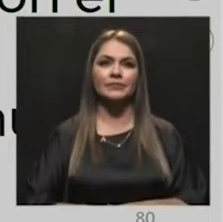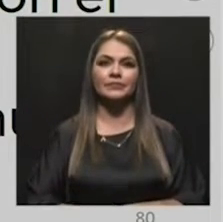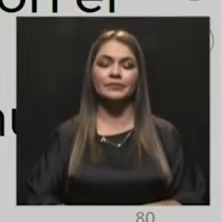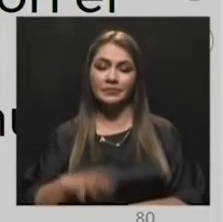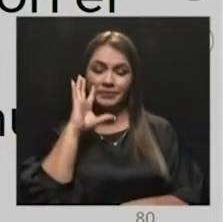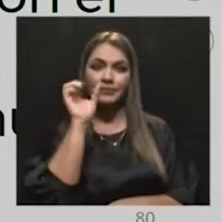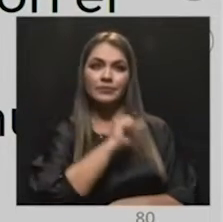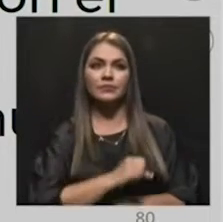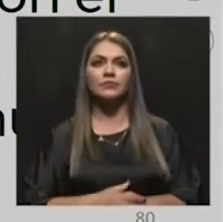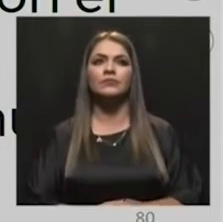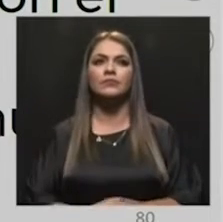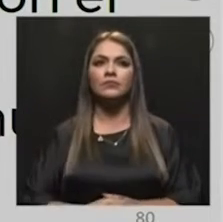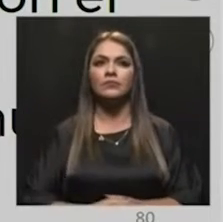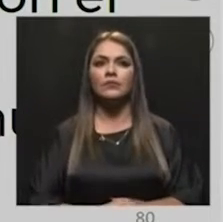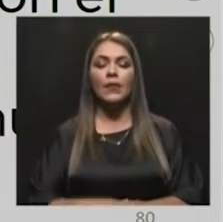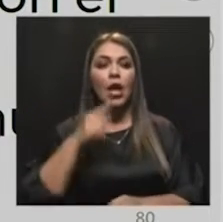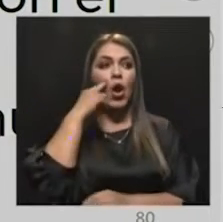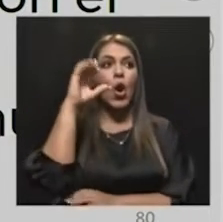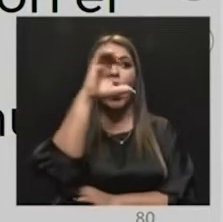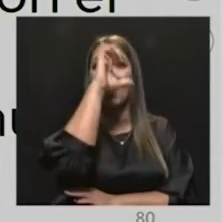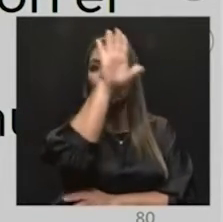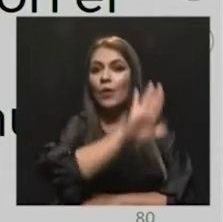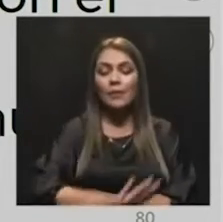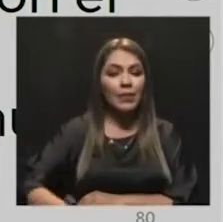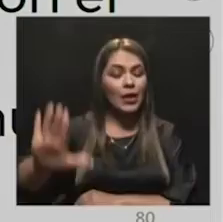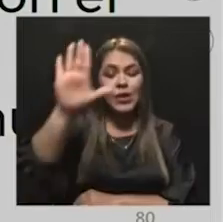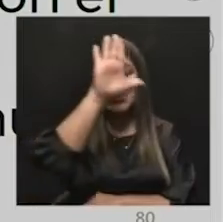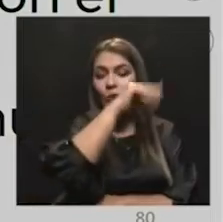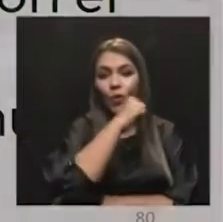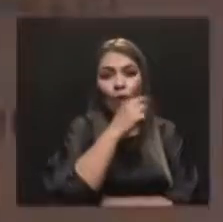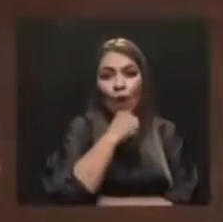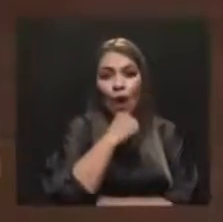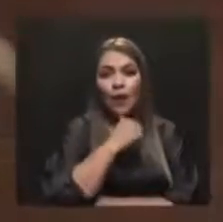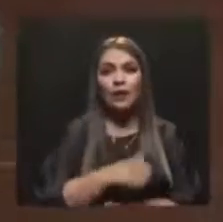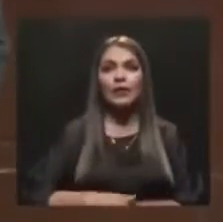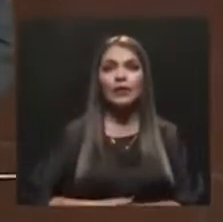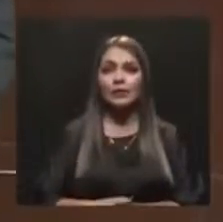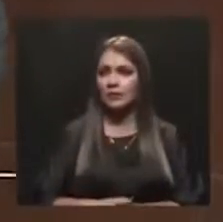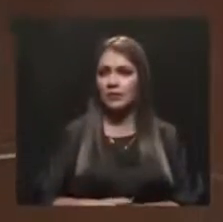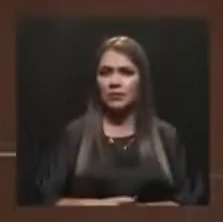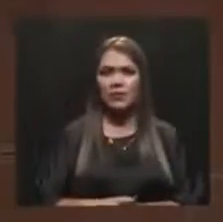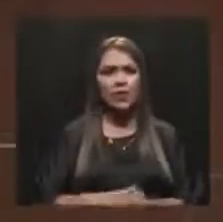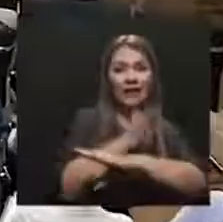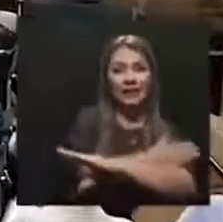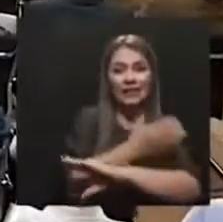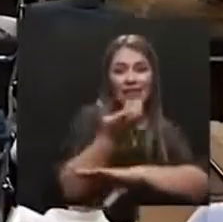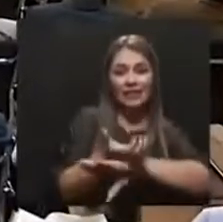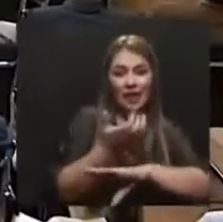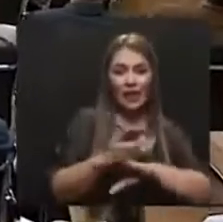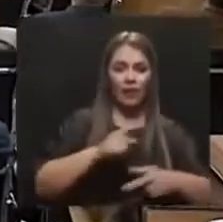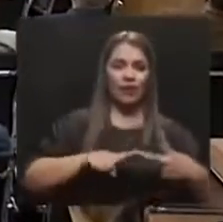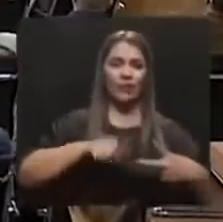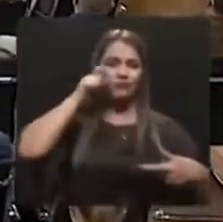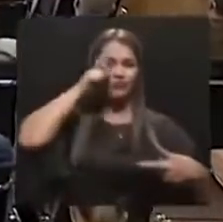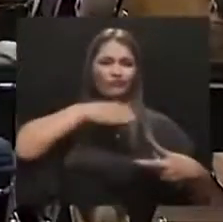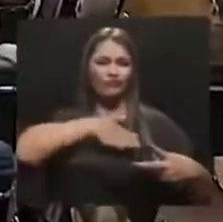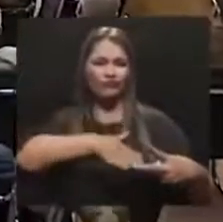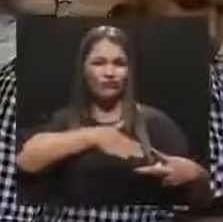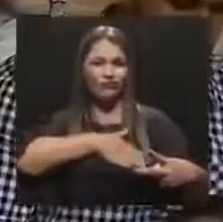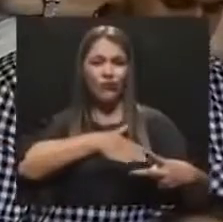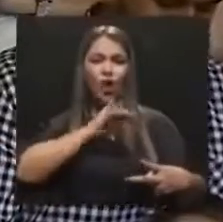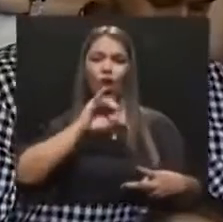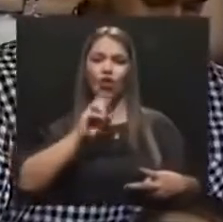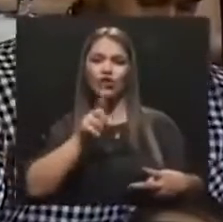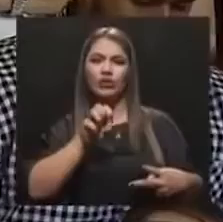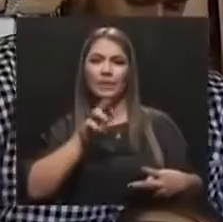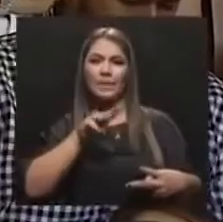Asústense, no existe en Colombia un colegio bachillerato que tenga 16 mil estudiantes. Quiero que me lo muestren. El gobernador también